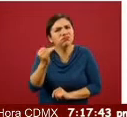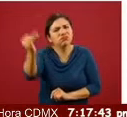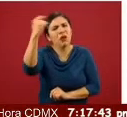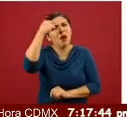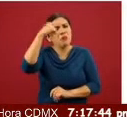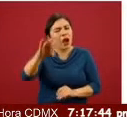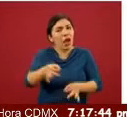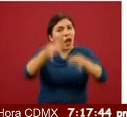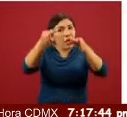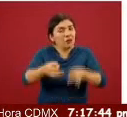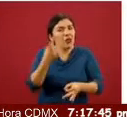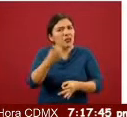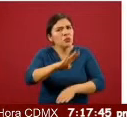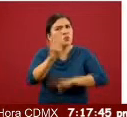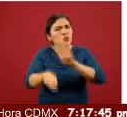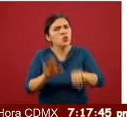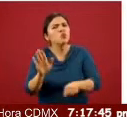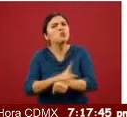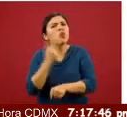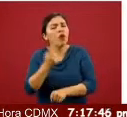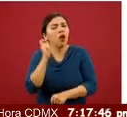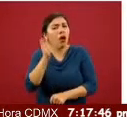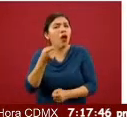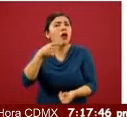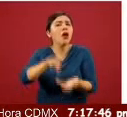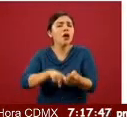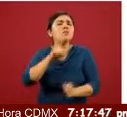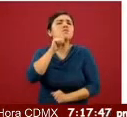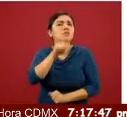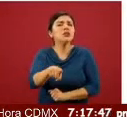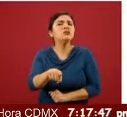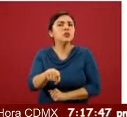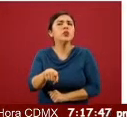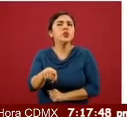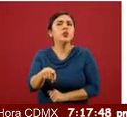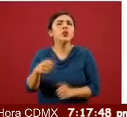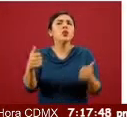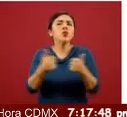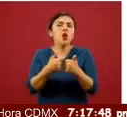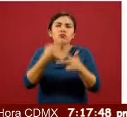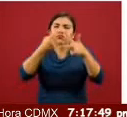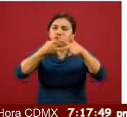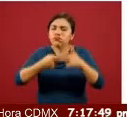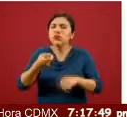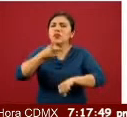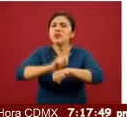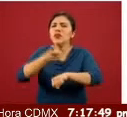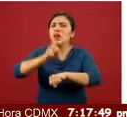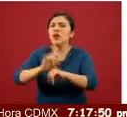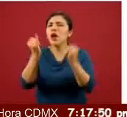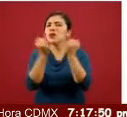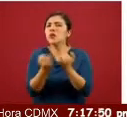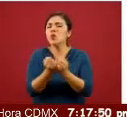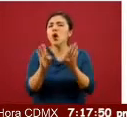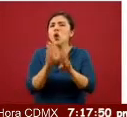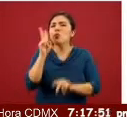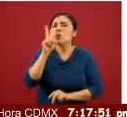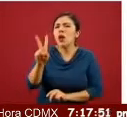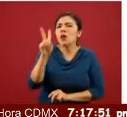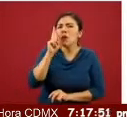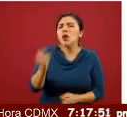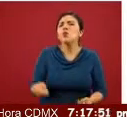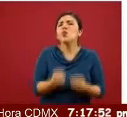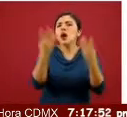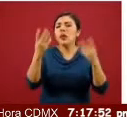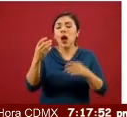confirmación de las mismas está ya dentro de un promedio de días similar al que estamos viendo en los casos. Ya no tenemos estas